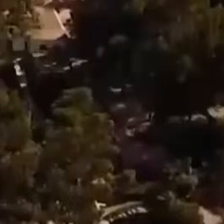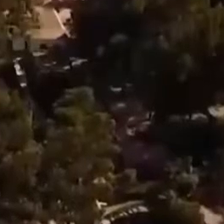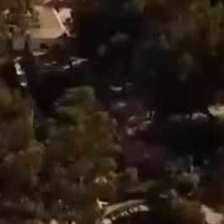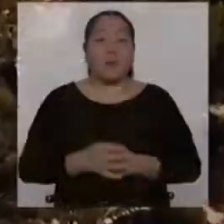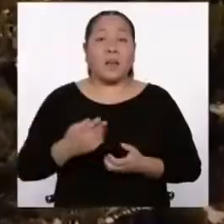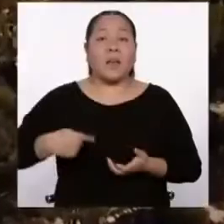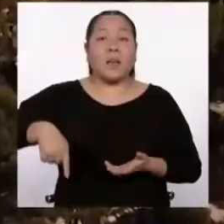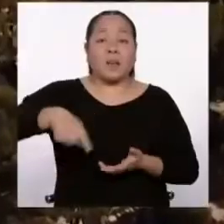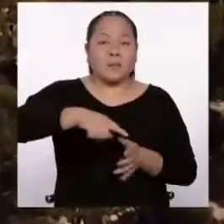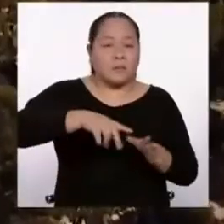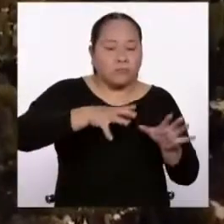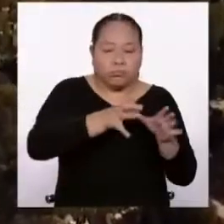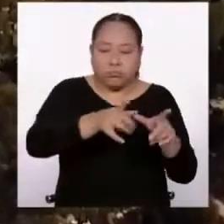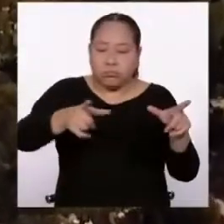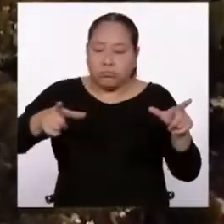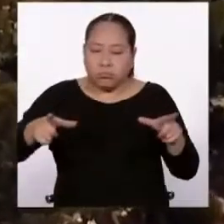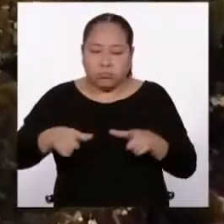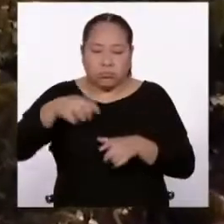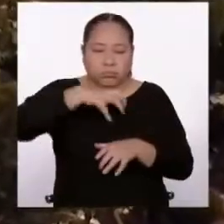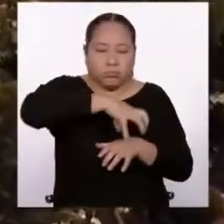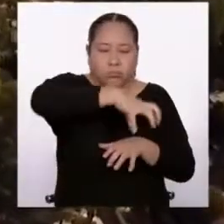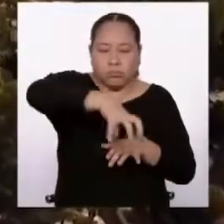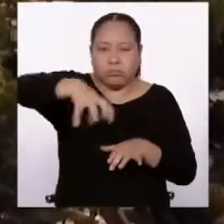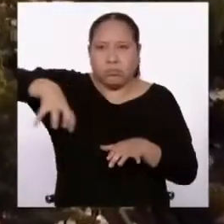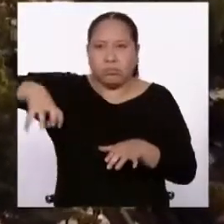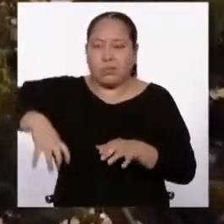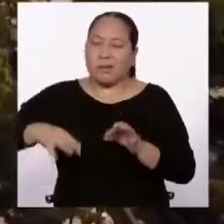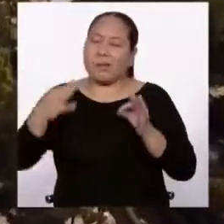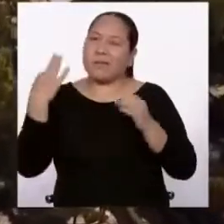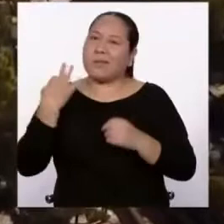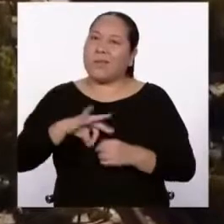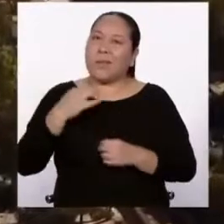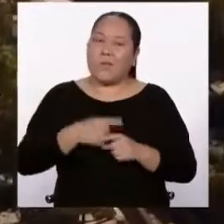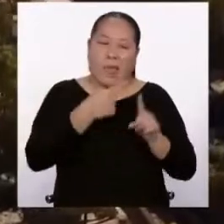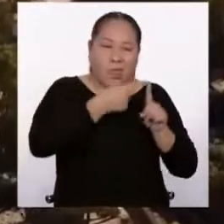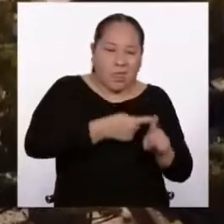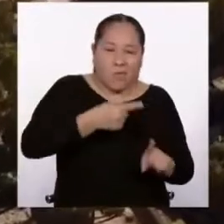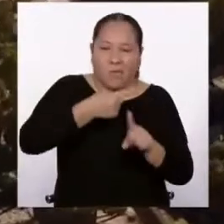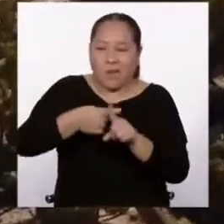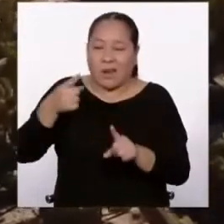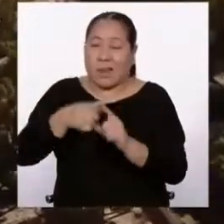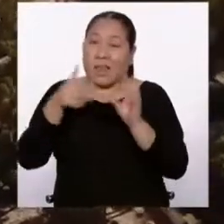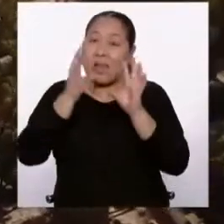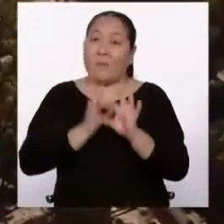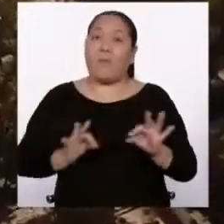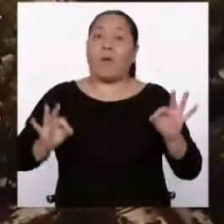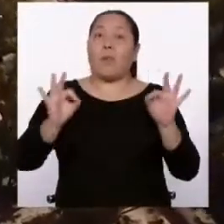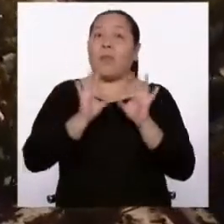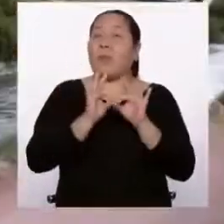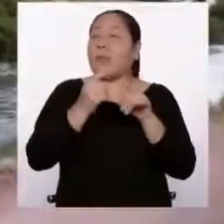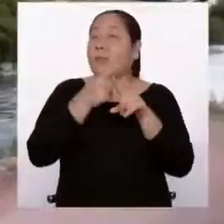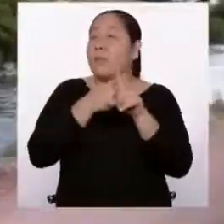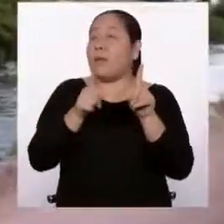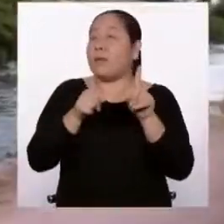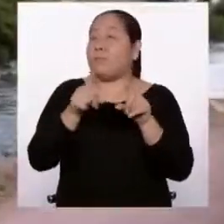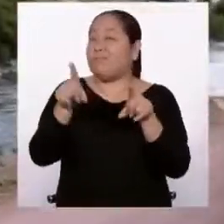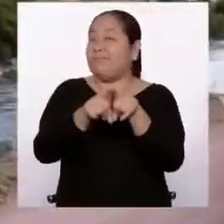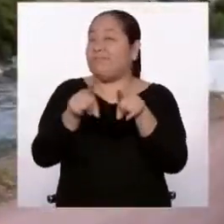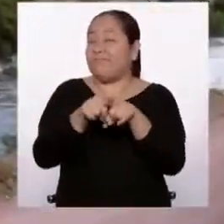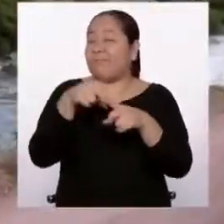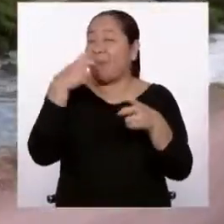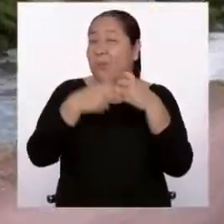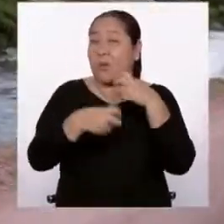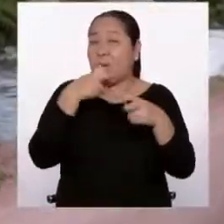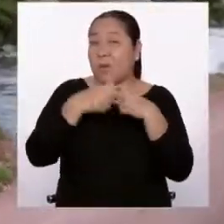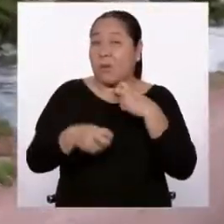Nuestra geografía siempre ha sido una extraordinaria potencialidad, pero también un problema.